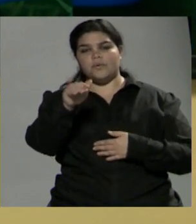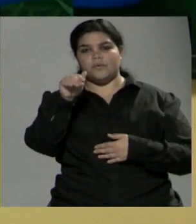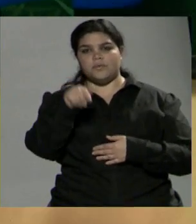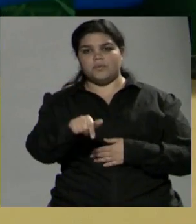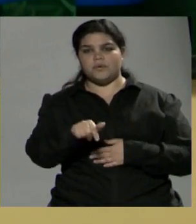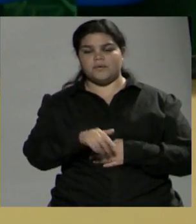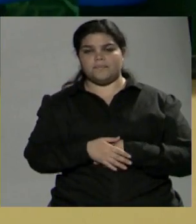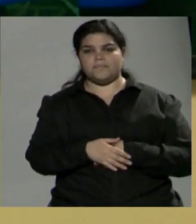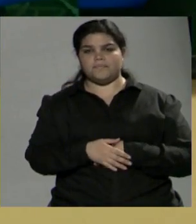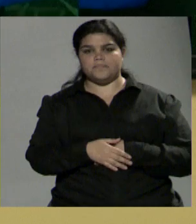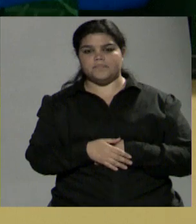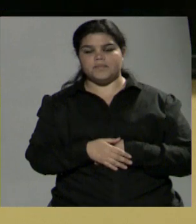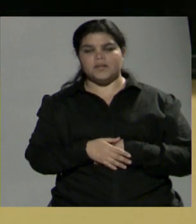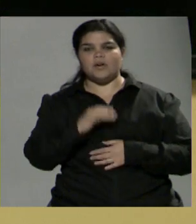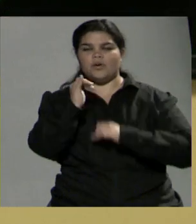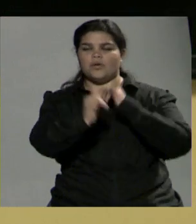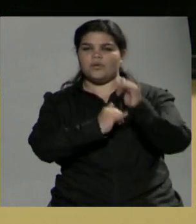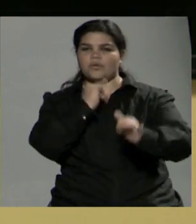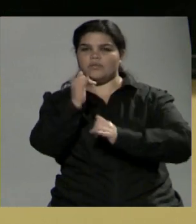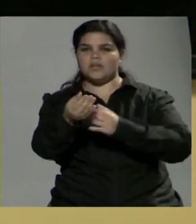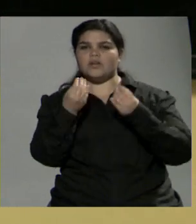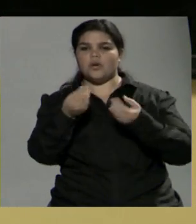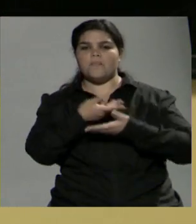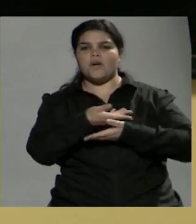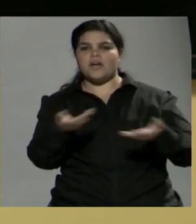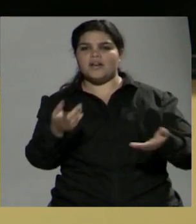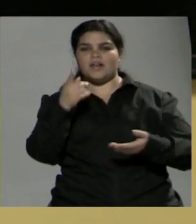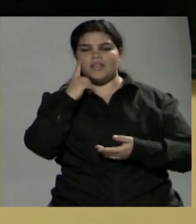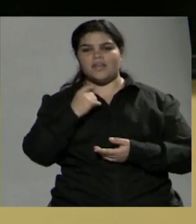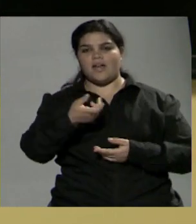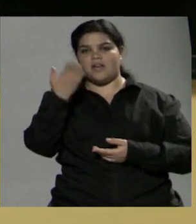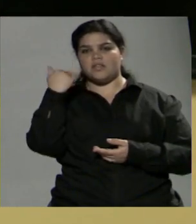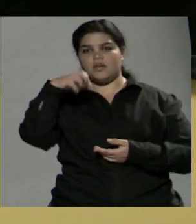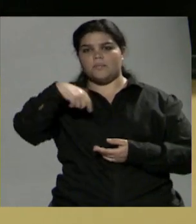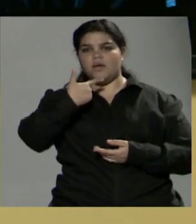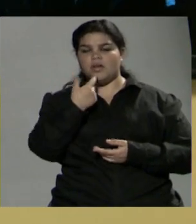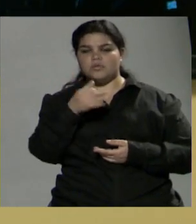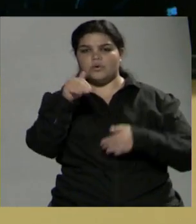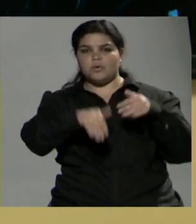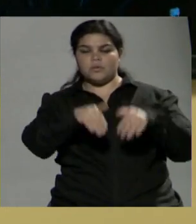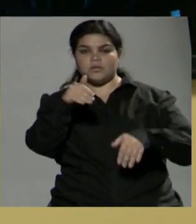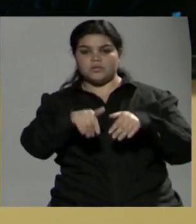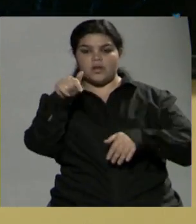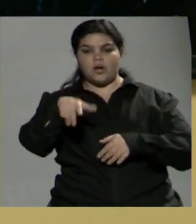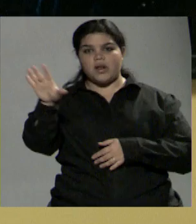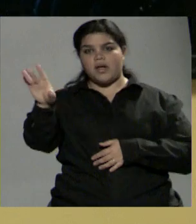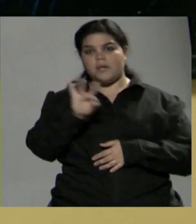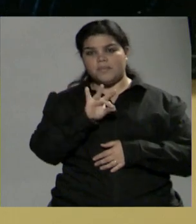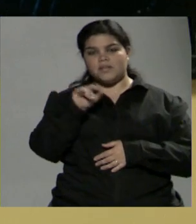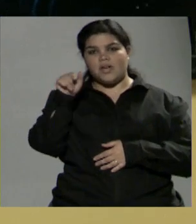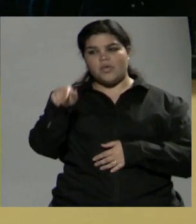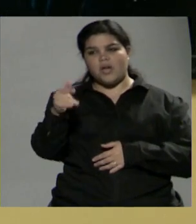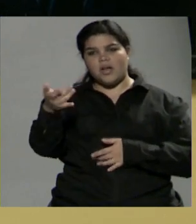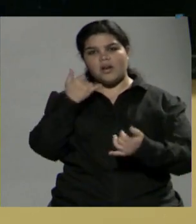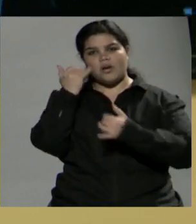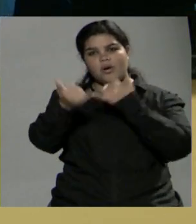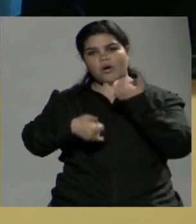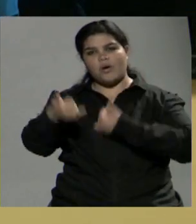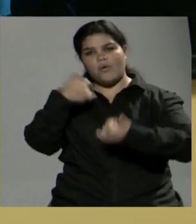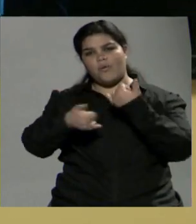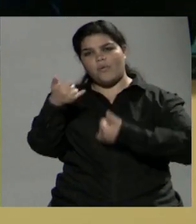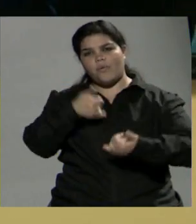categoría de diputados nacionales, después de Cambiemos y de Unidad Ciudadana, viene Un País, el Frente Justicialista, el Frente Izquierda y los